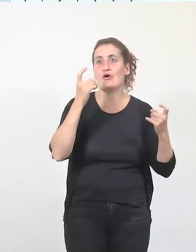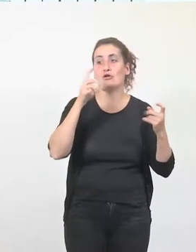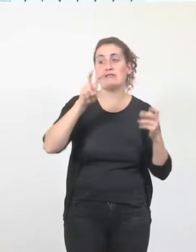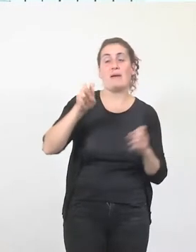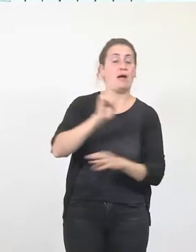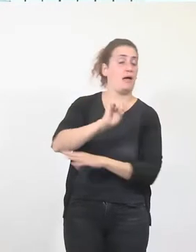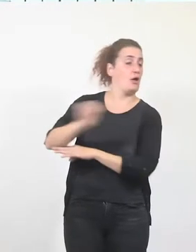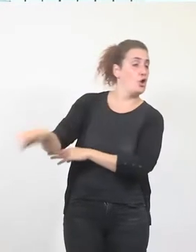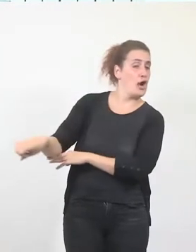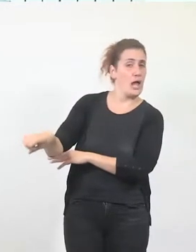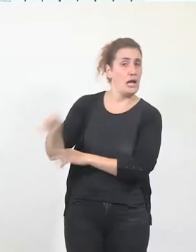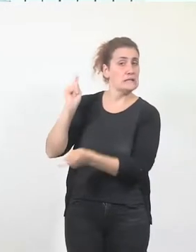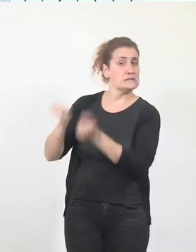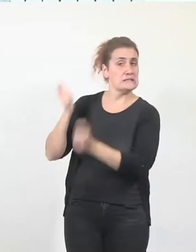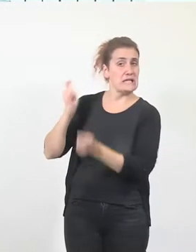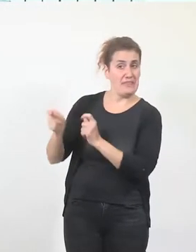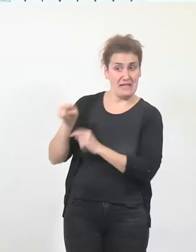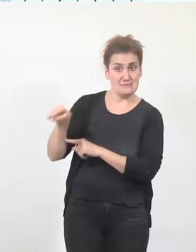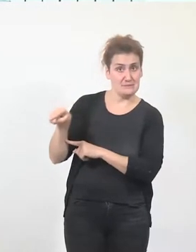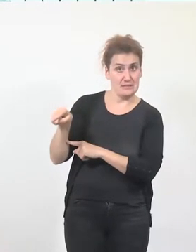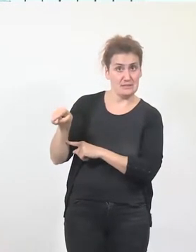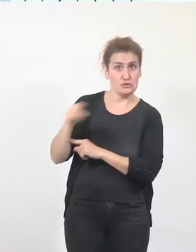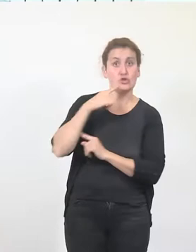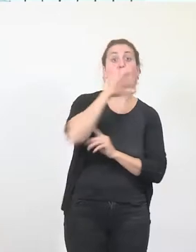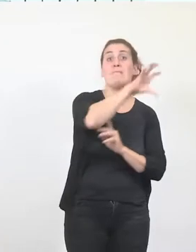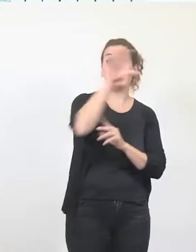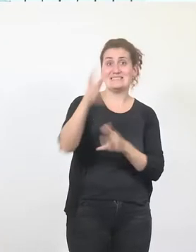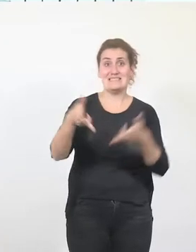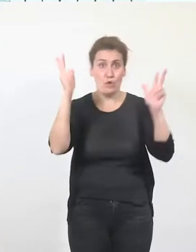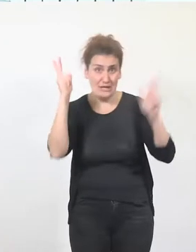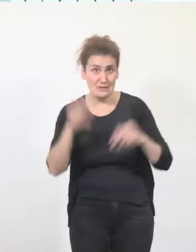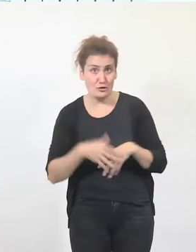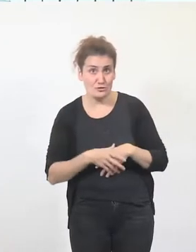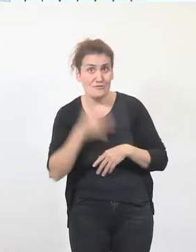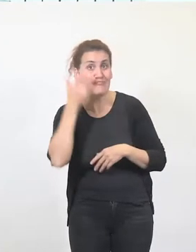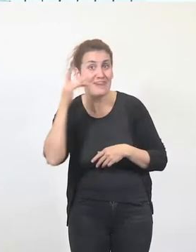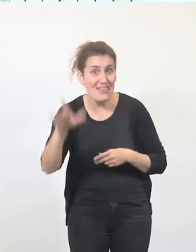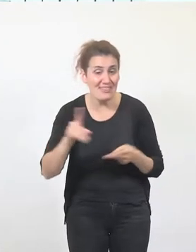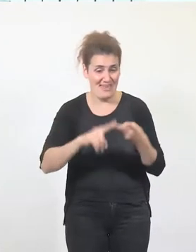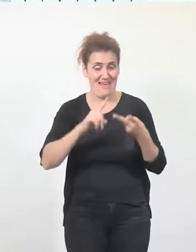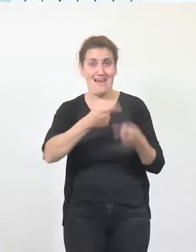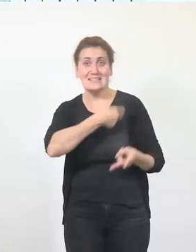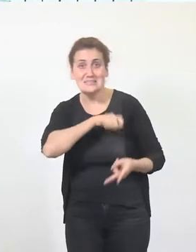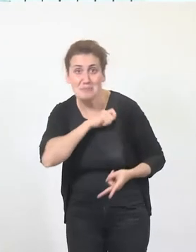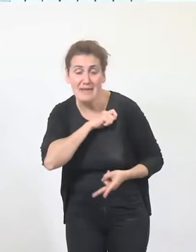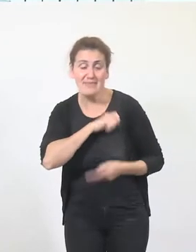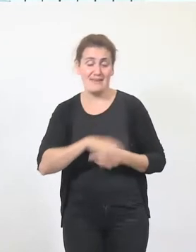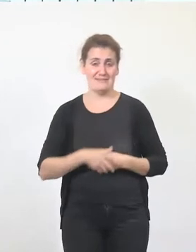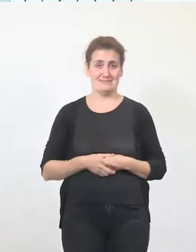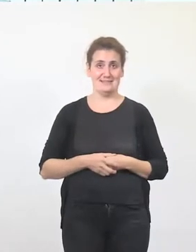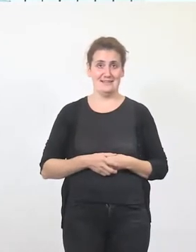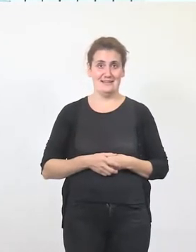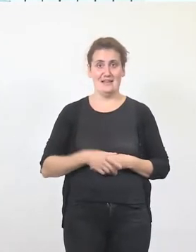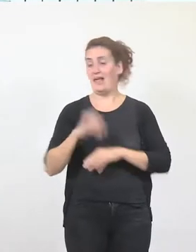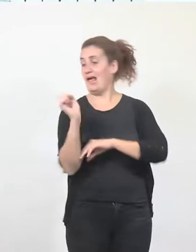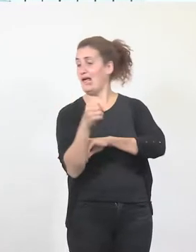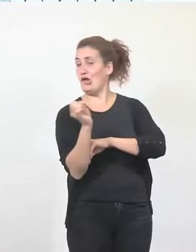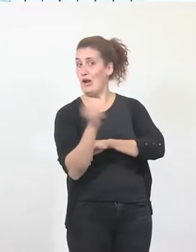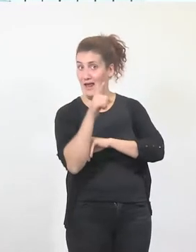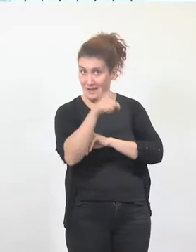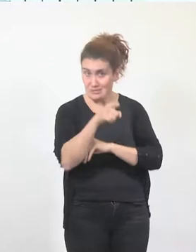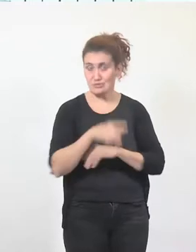ignorar esas sentencias son los países democráticos, son Francia, España. Y